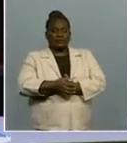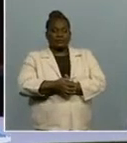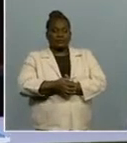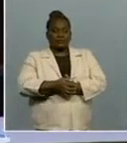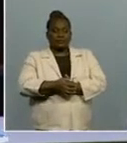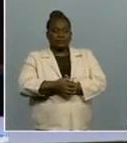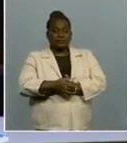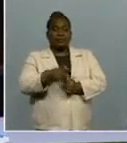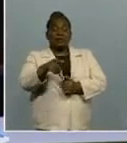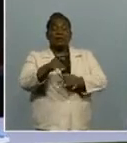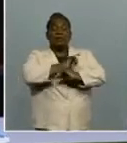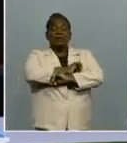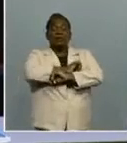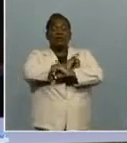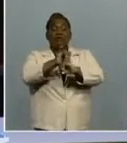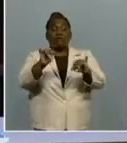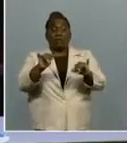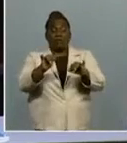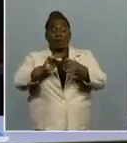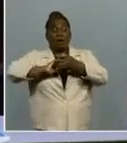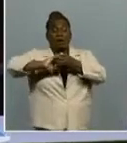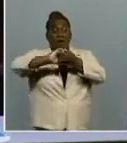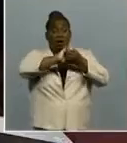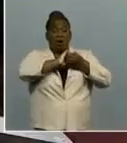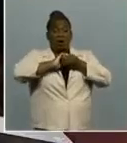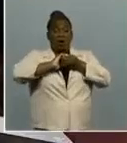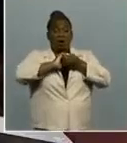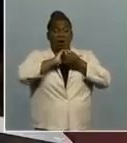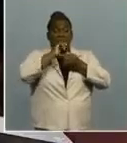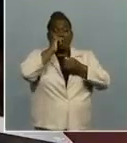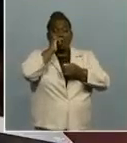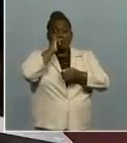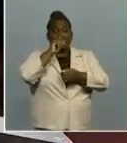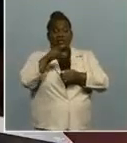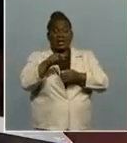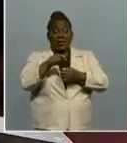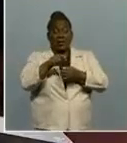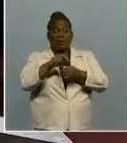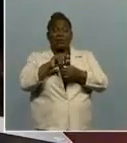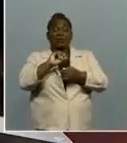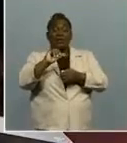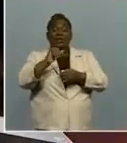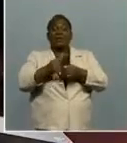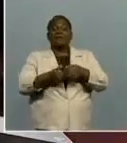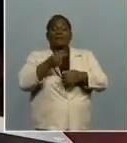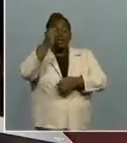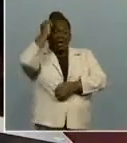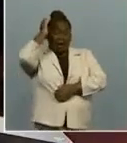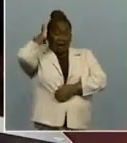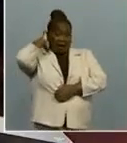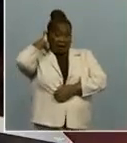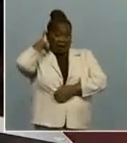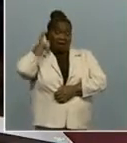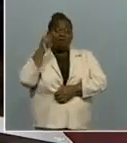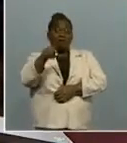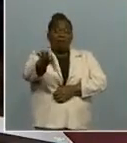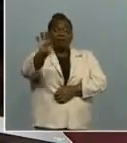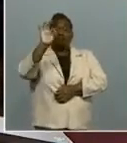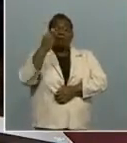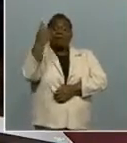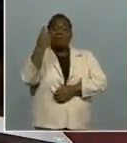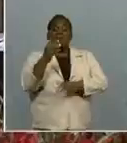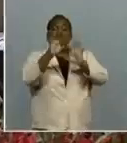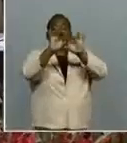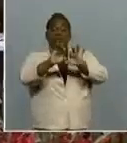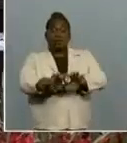es como único que al compañero miguel díaz canel bermúdez fue elegido primer secretario